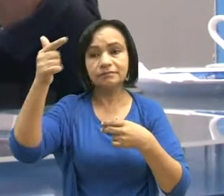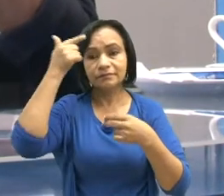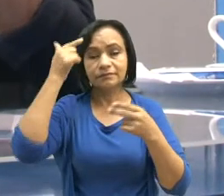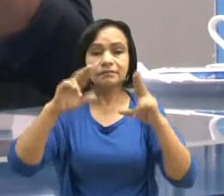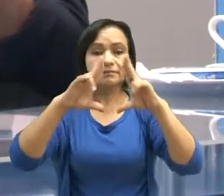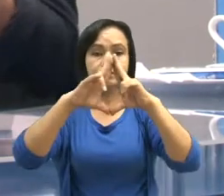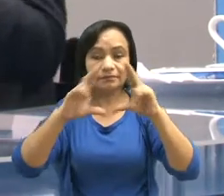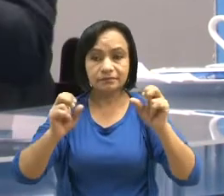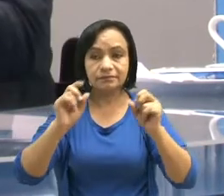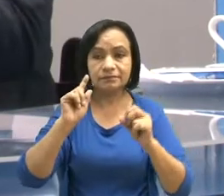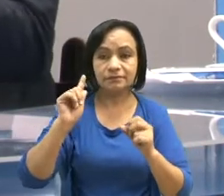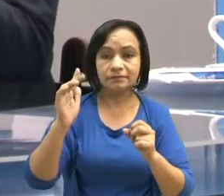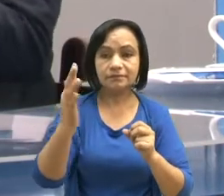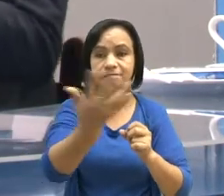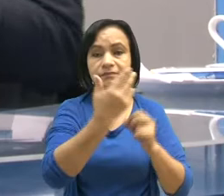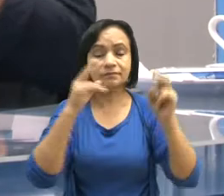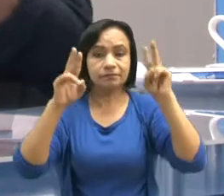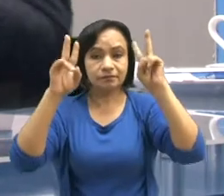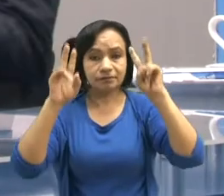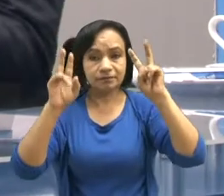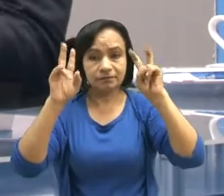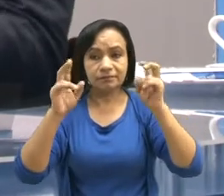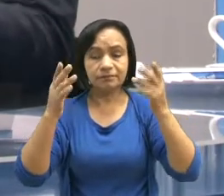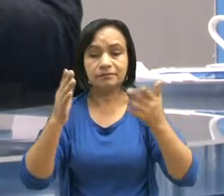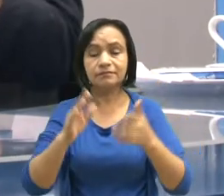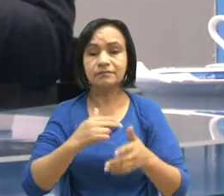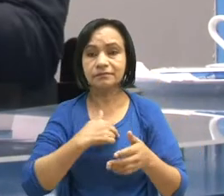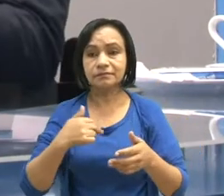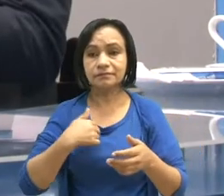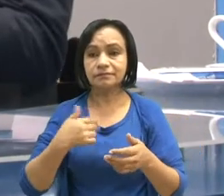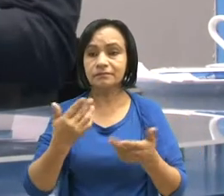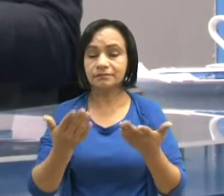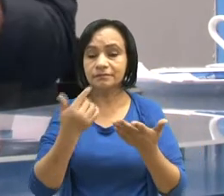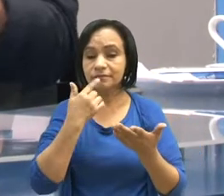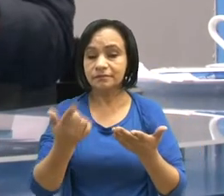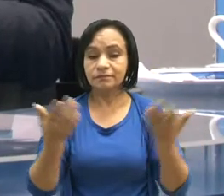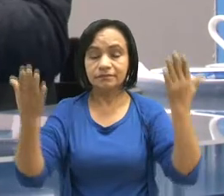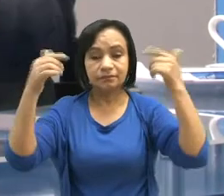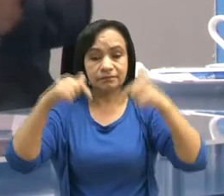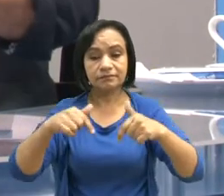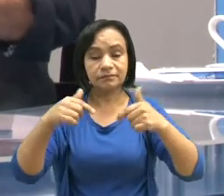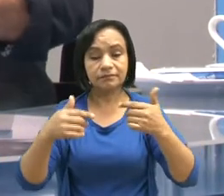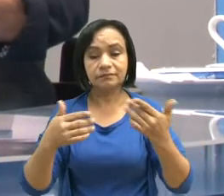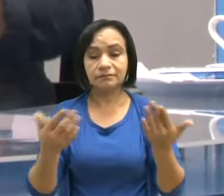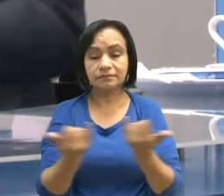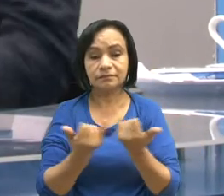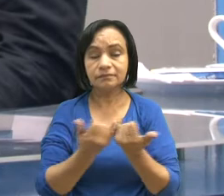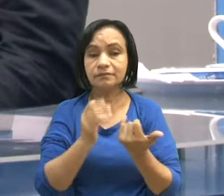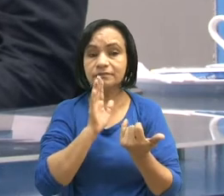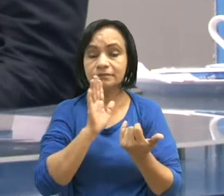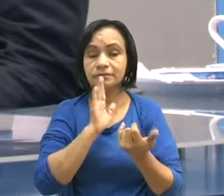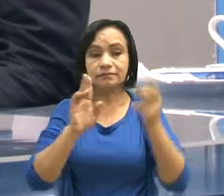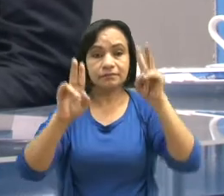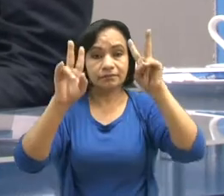se preocupa por todo un tema general. Ahí incluso nosotros ahora, siguen hablando siempre sobre el